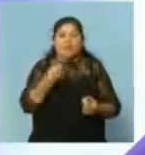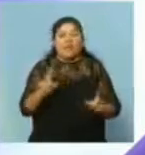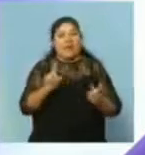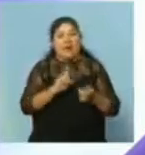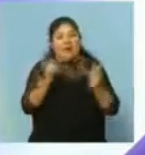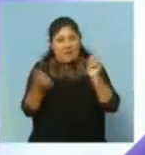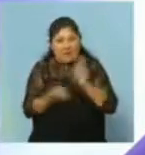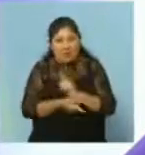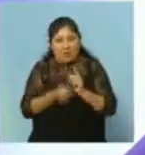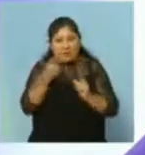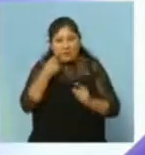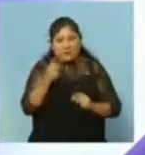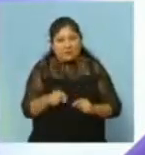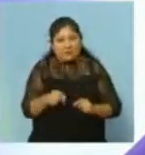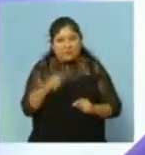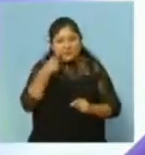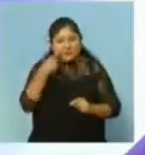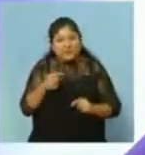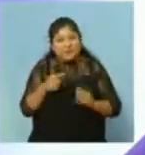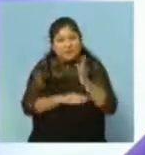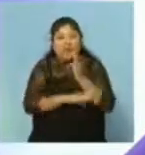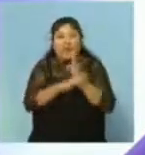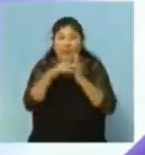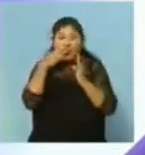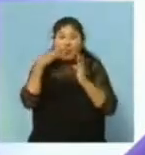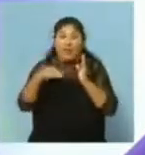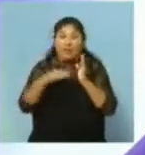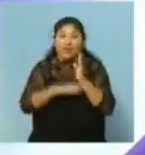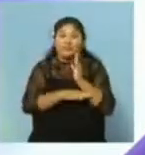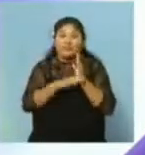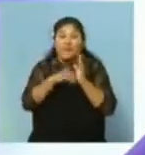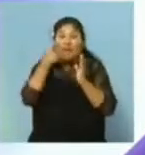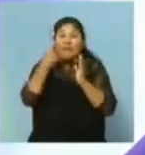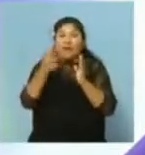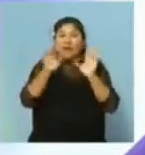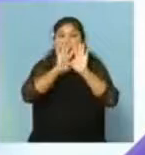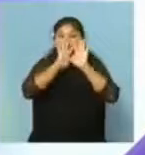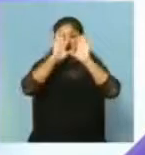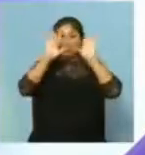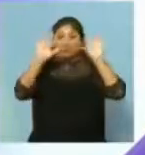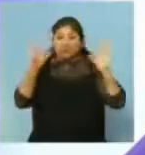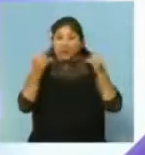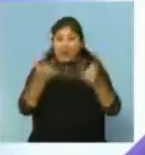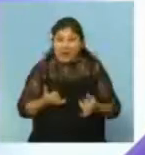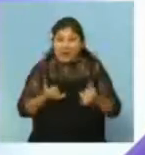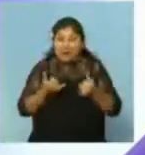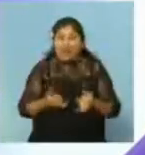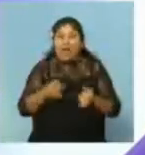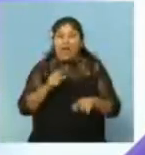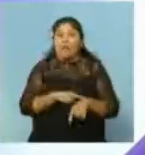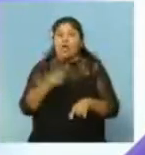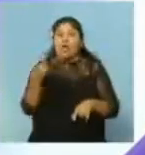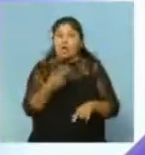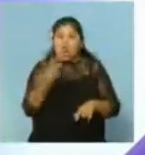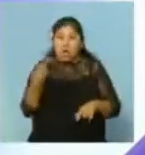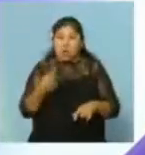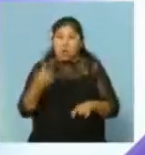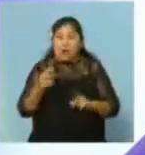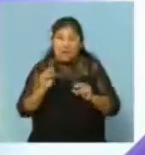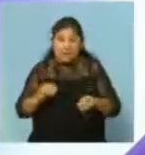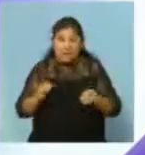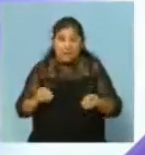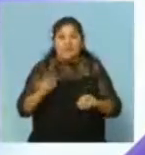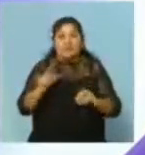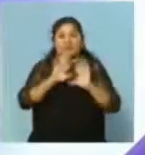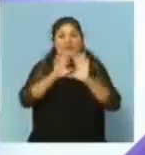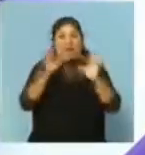efectivamente, ya está subiendo la temperatura y por lo que vemos estaba antes bastante despejado, por lo menos hasta por 2 horas más el cielo en San Salvador de Jujuy.